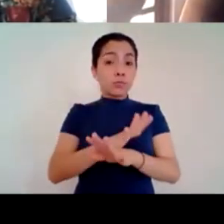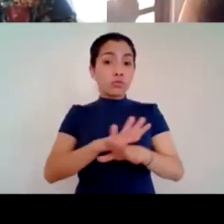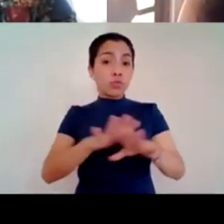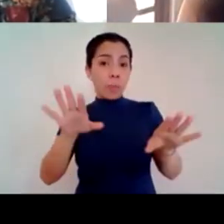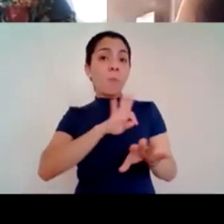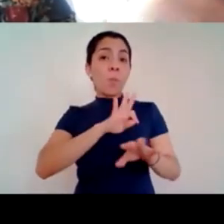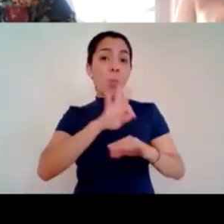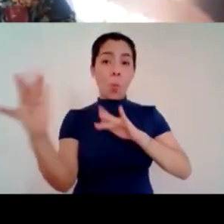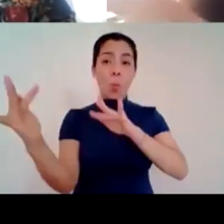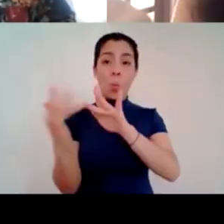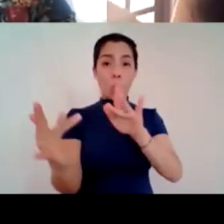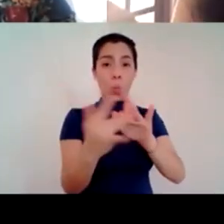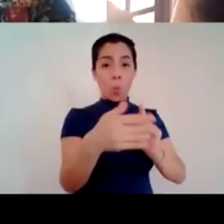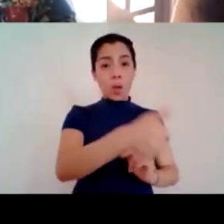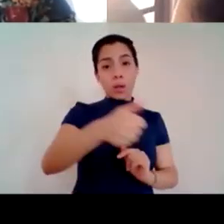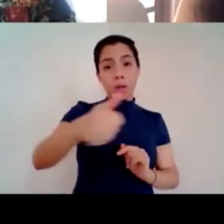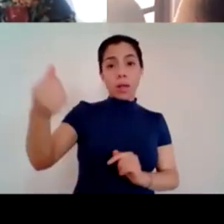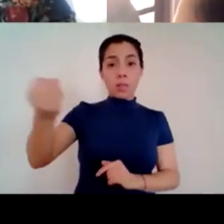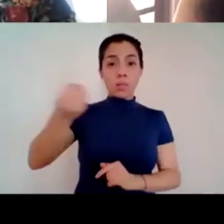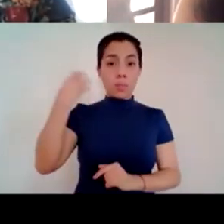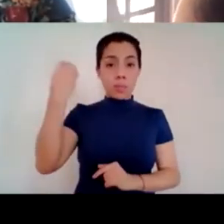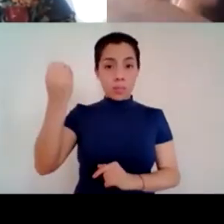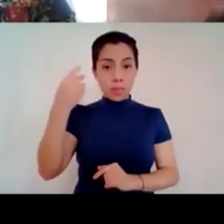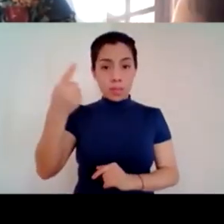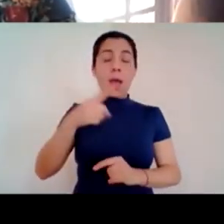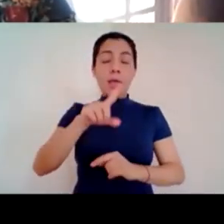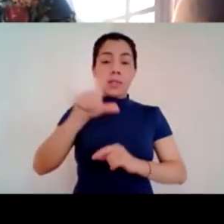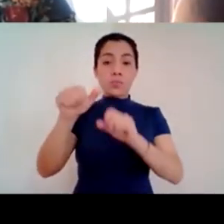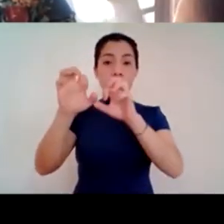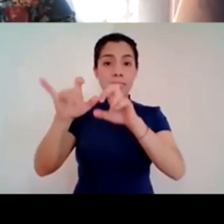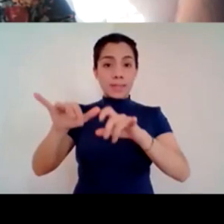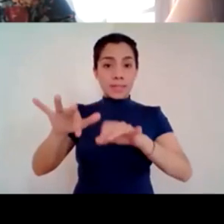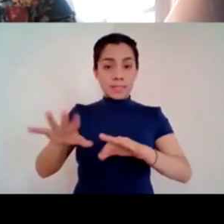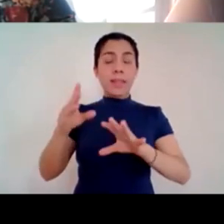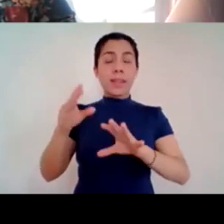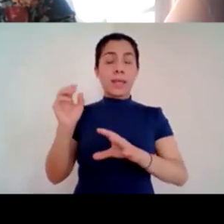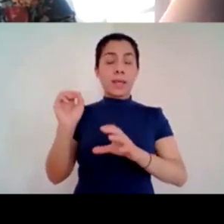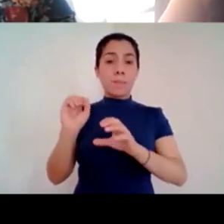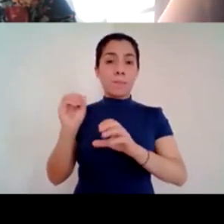aparecerá en el chat el dato de contacto para que puedan buscarlos y hacerles más preguntas